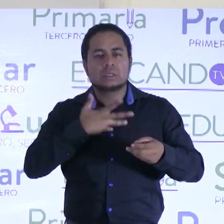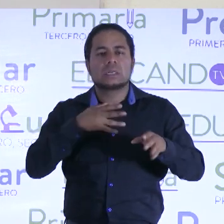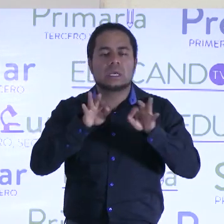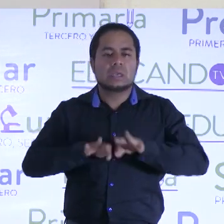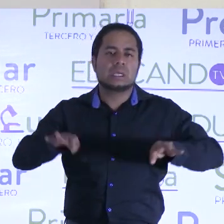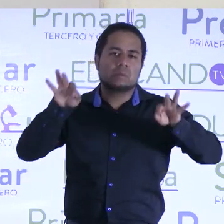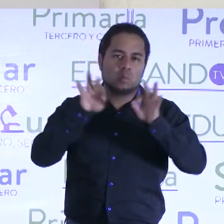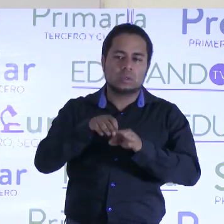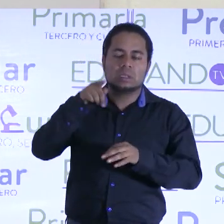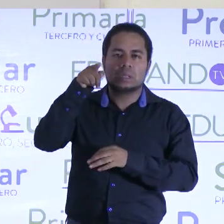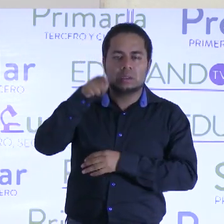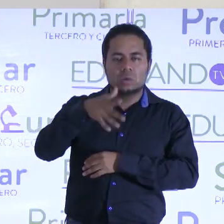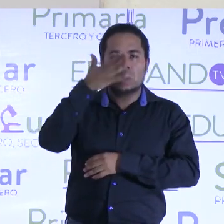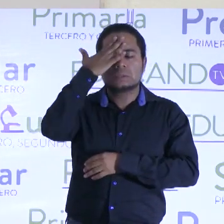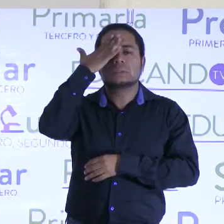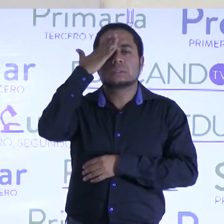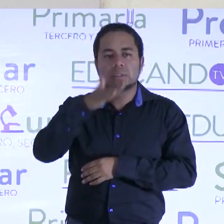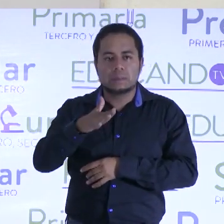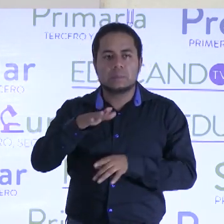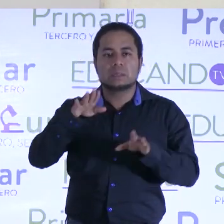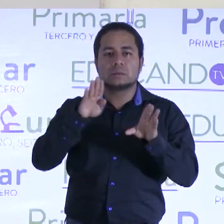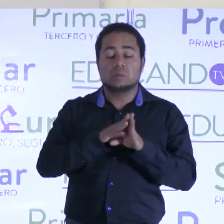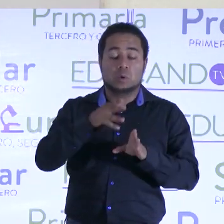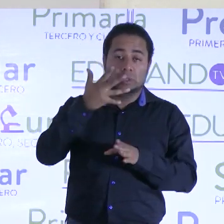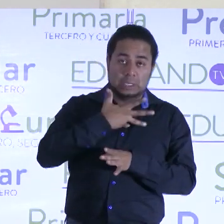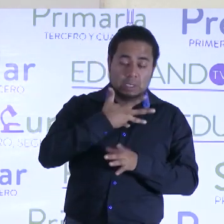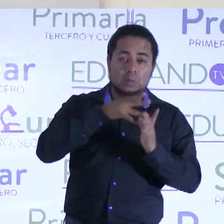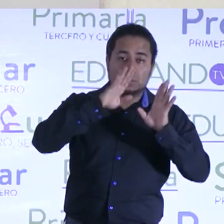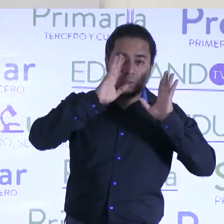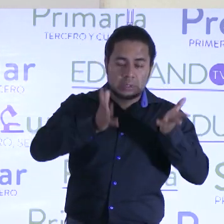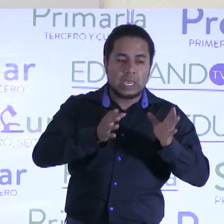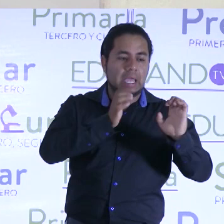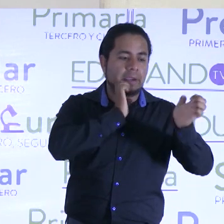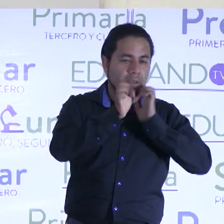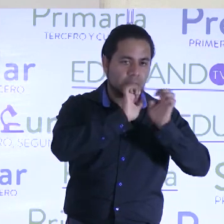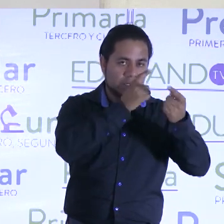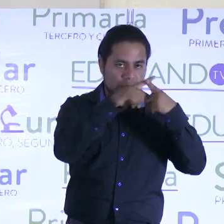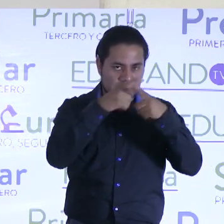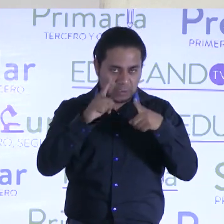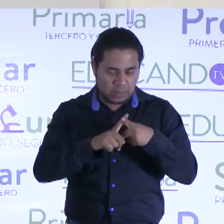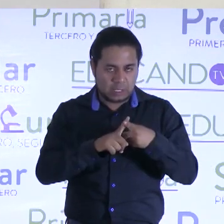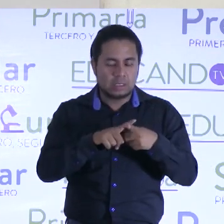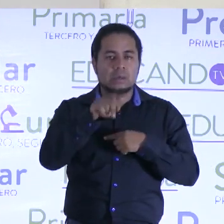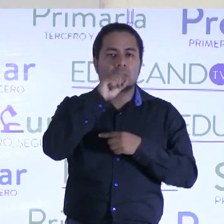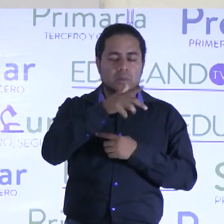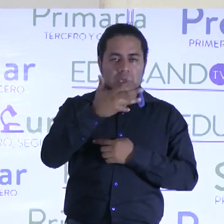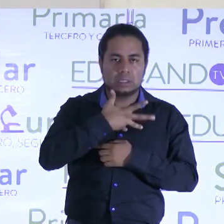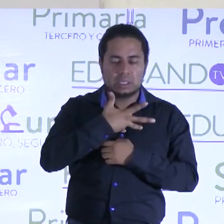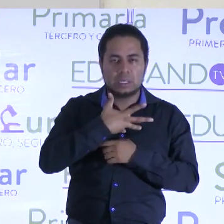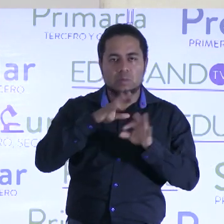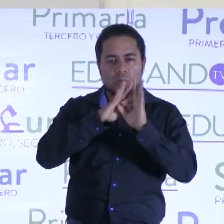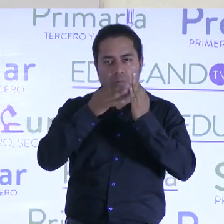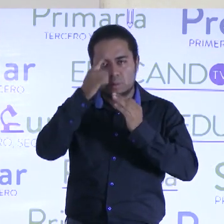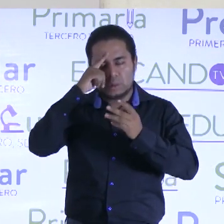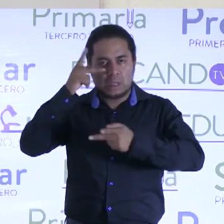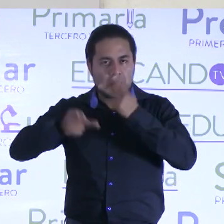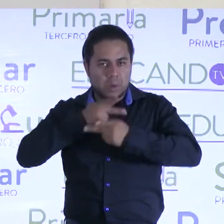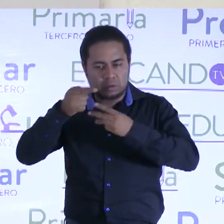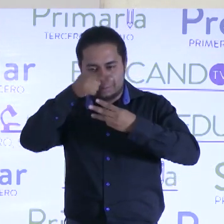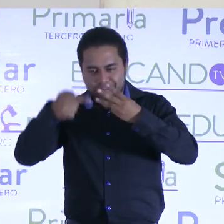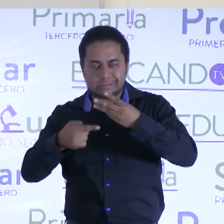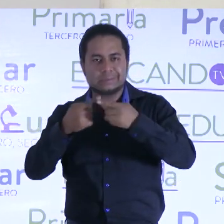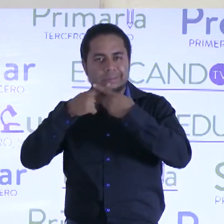importante que tomes en cuenta que así como existen tipos de entrevistas, también existen tipos de